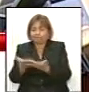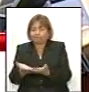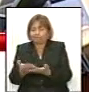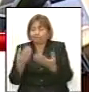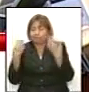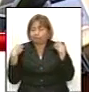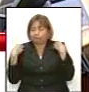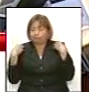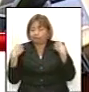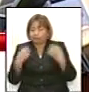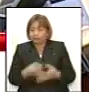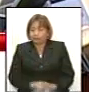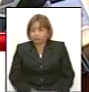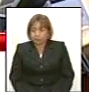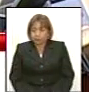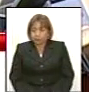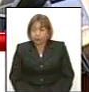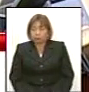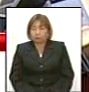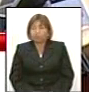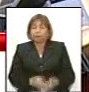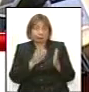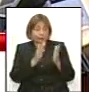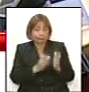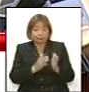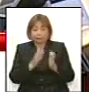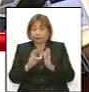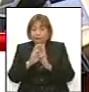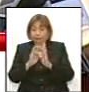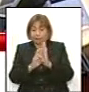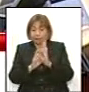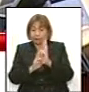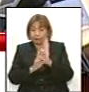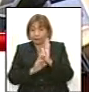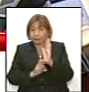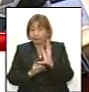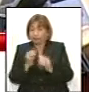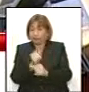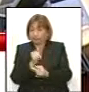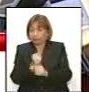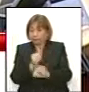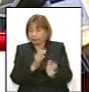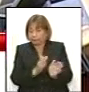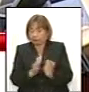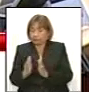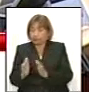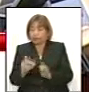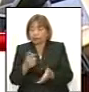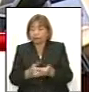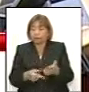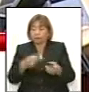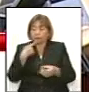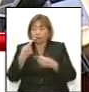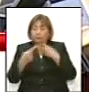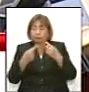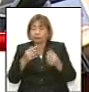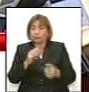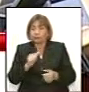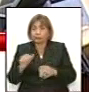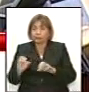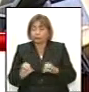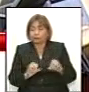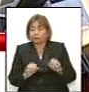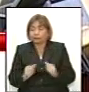despacho. En ese plan de trabajo se establecen a través de los componentes que he mencionado las